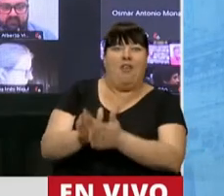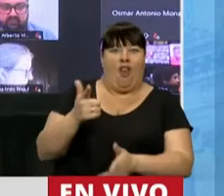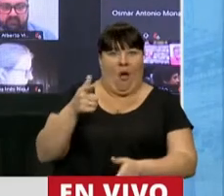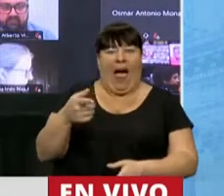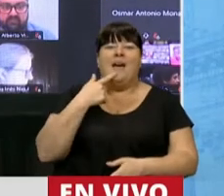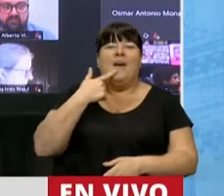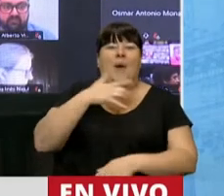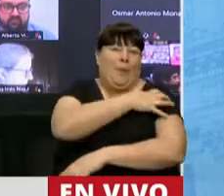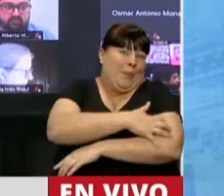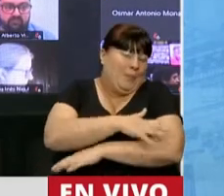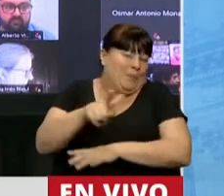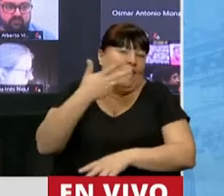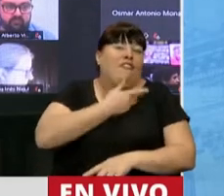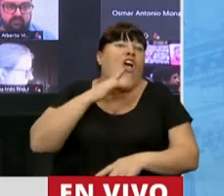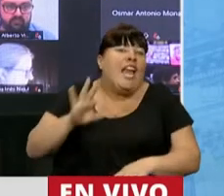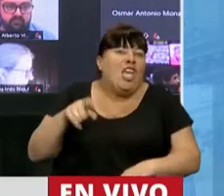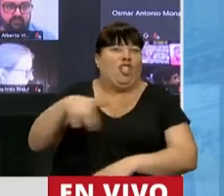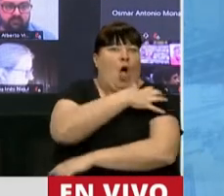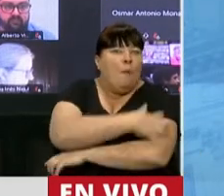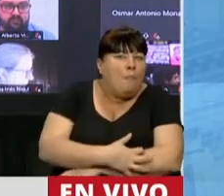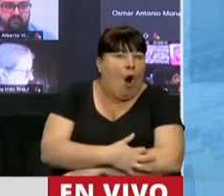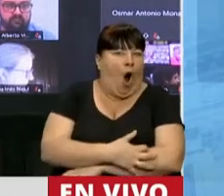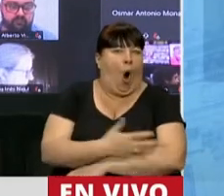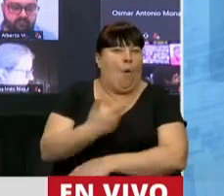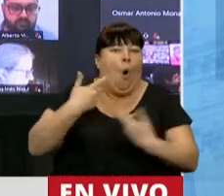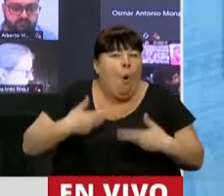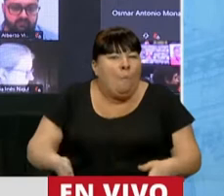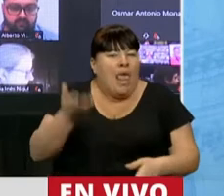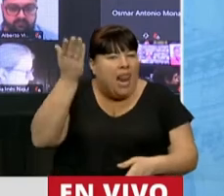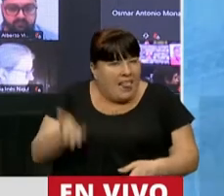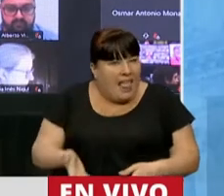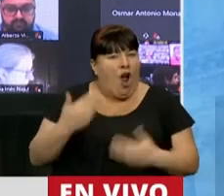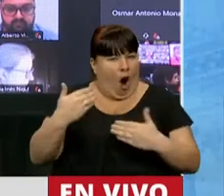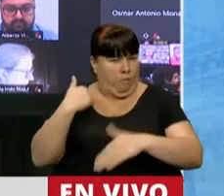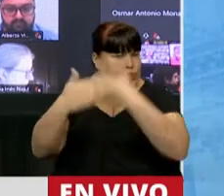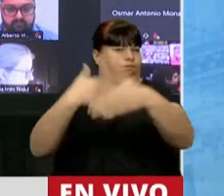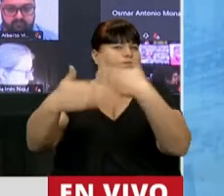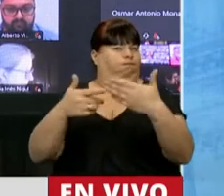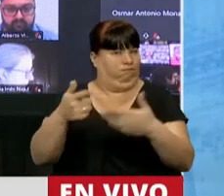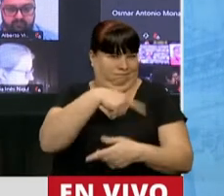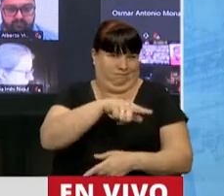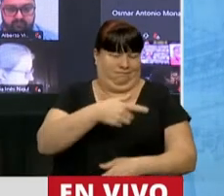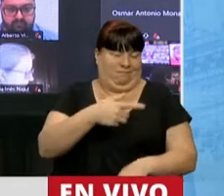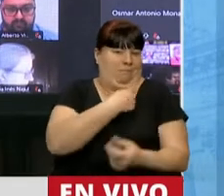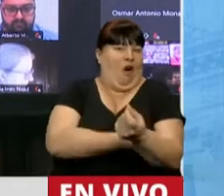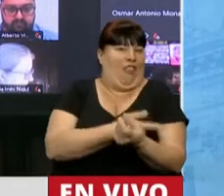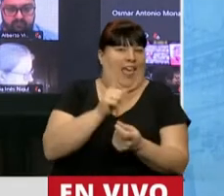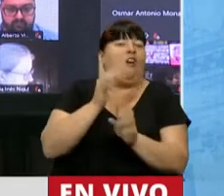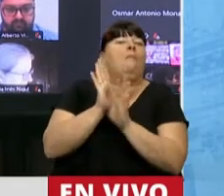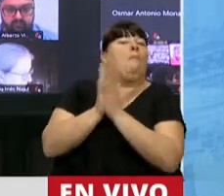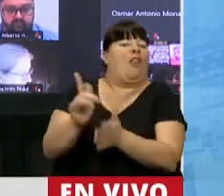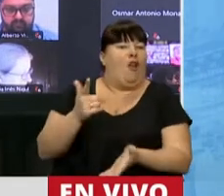que un pibe de Fiorito, que un pibe pobre, que un pibe humilde, llegara donde llegara. No le